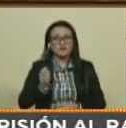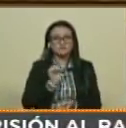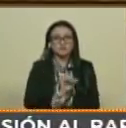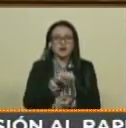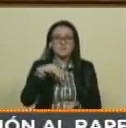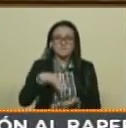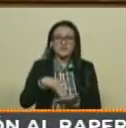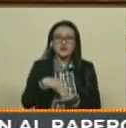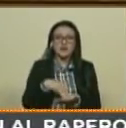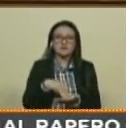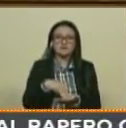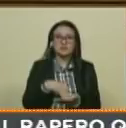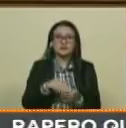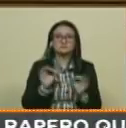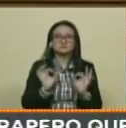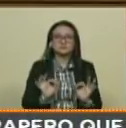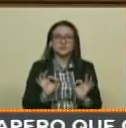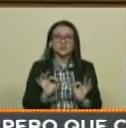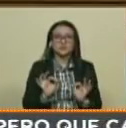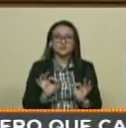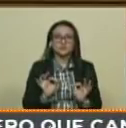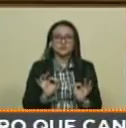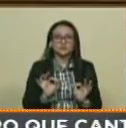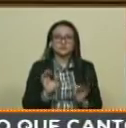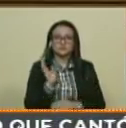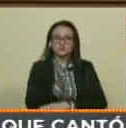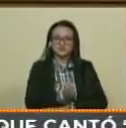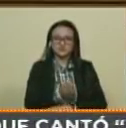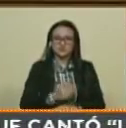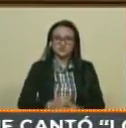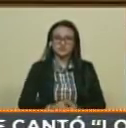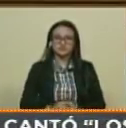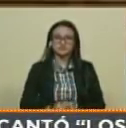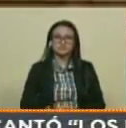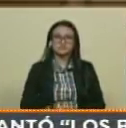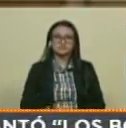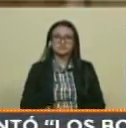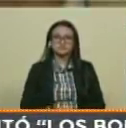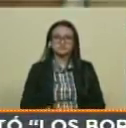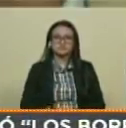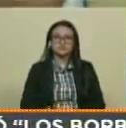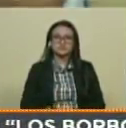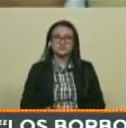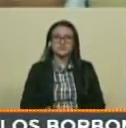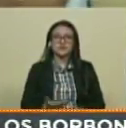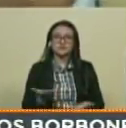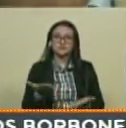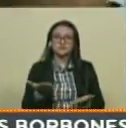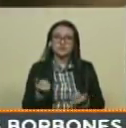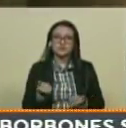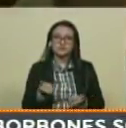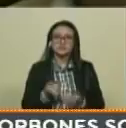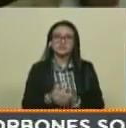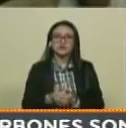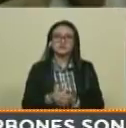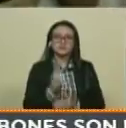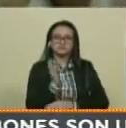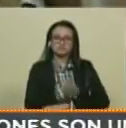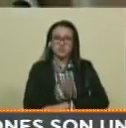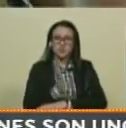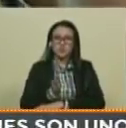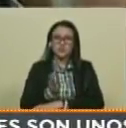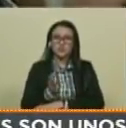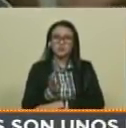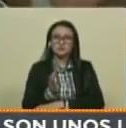Miranda logramos esta sanción. Igualmente hemos solicitado el enjuiciamiento de los acusados y